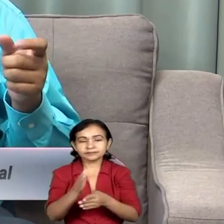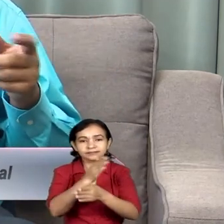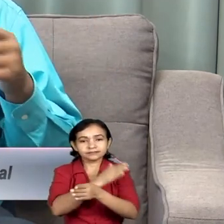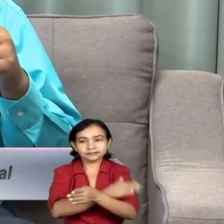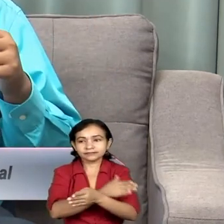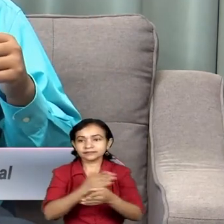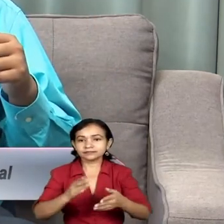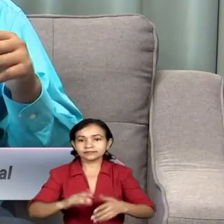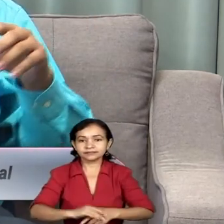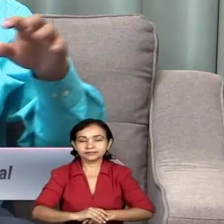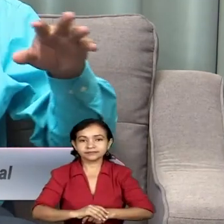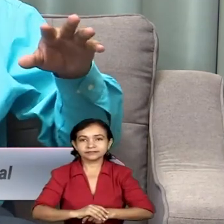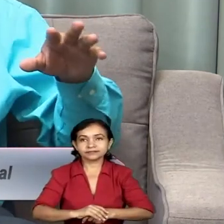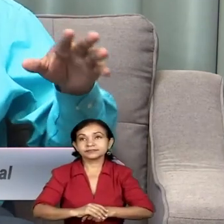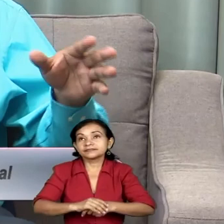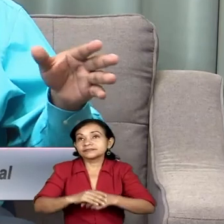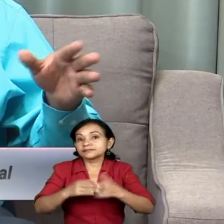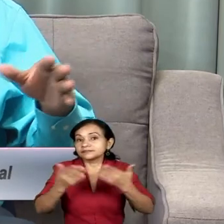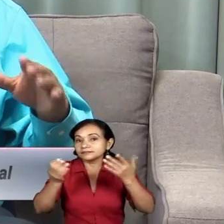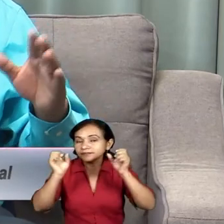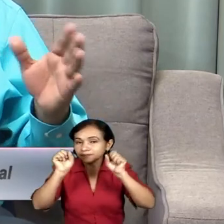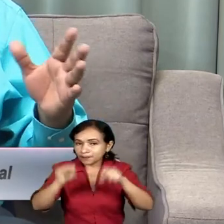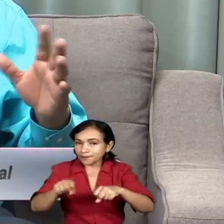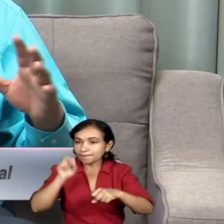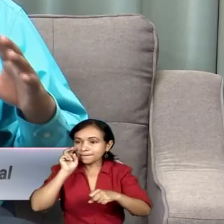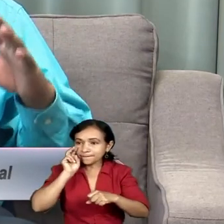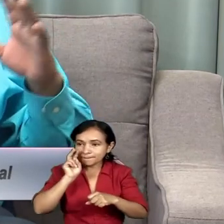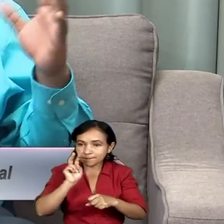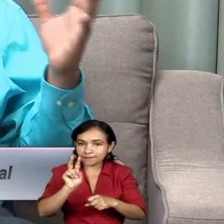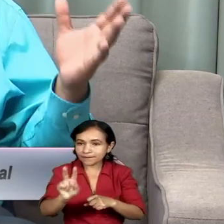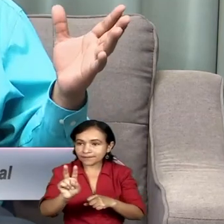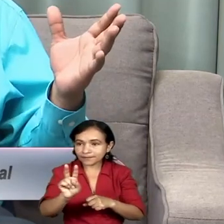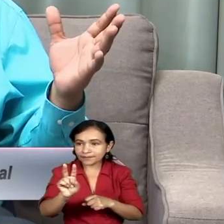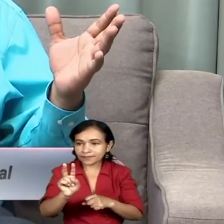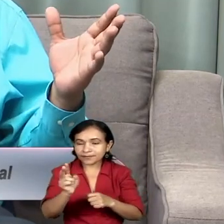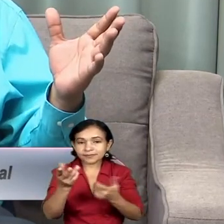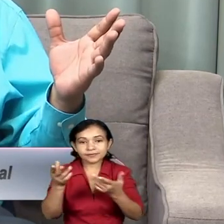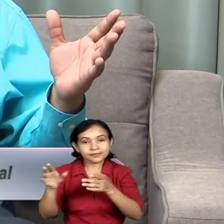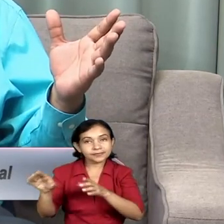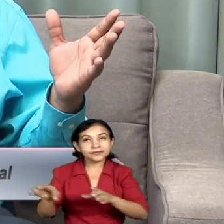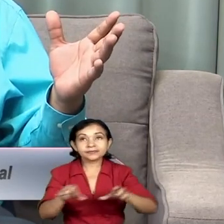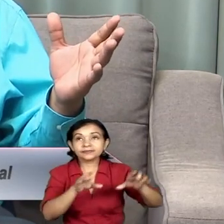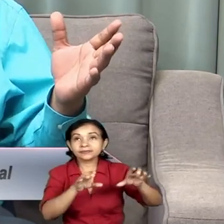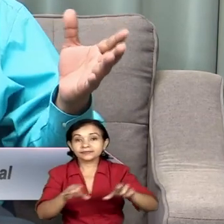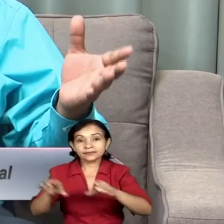decir, pude ver también que en Perú existe un encuentro, un festival también